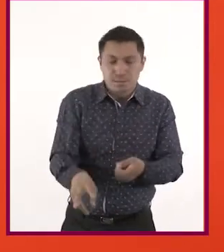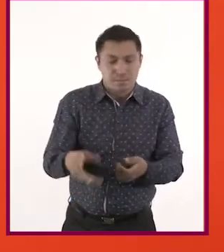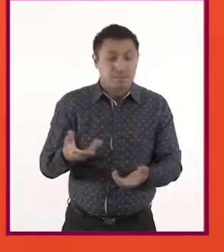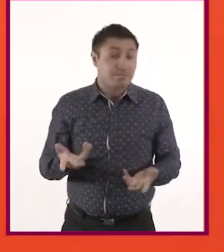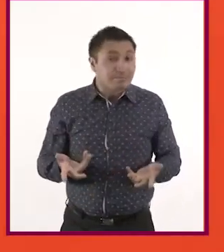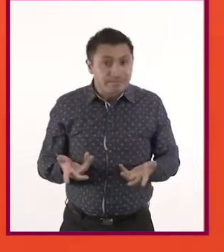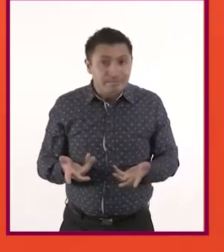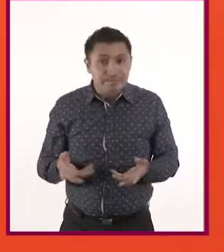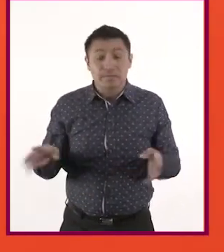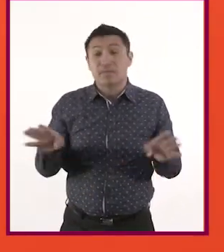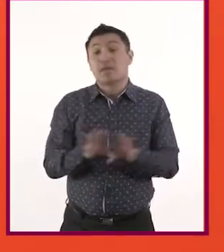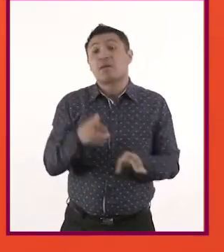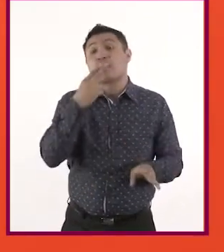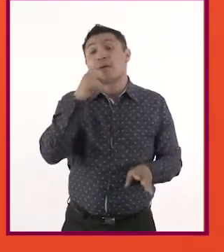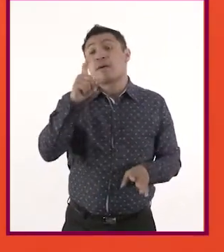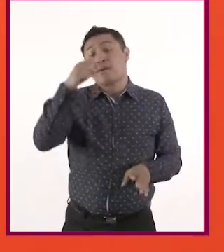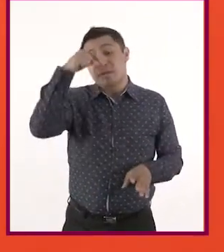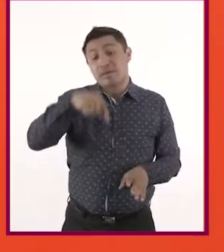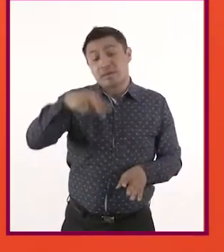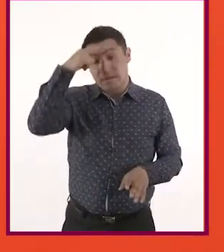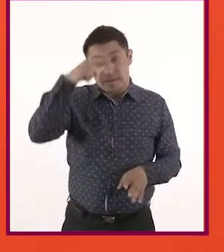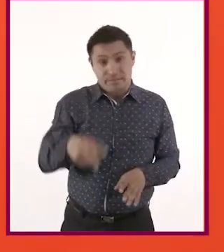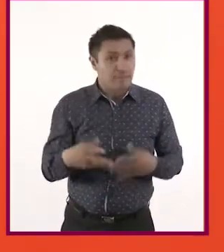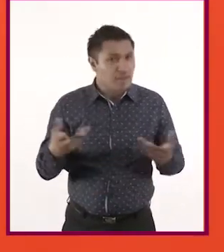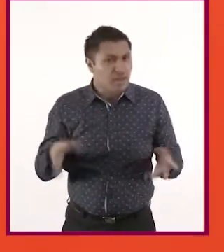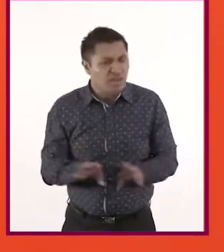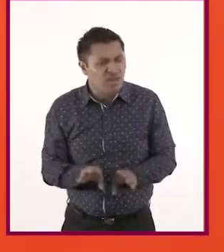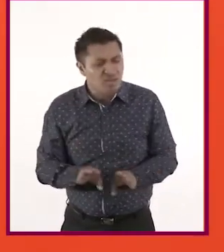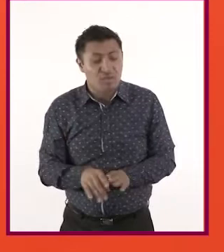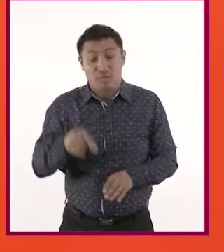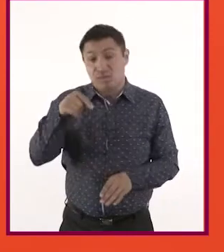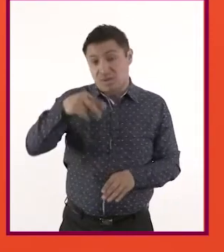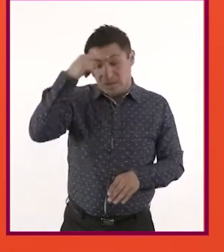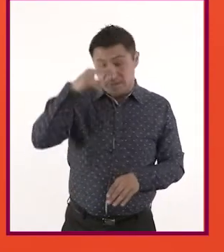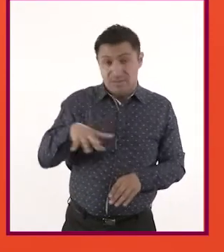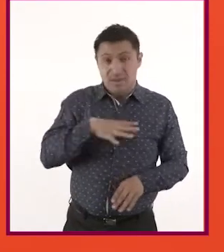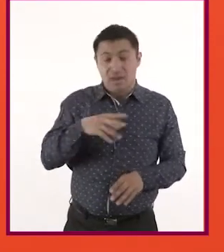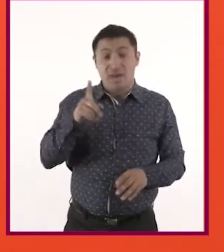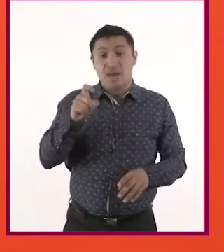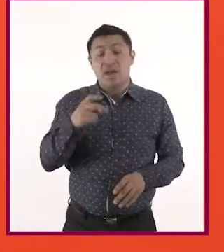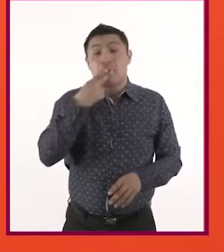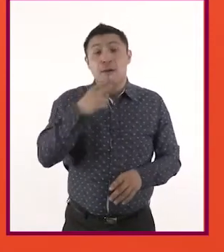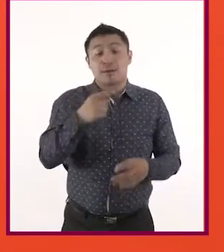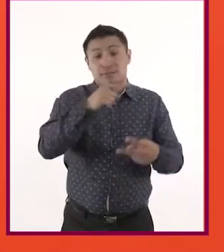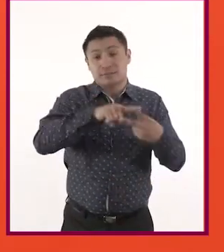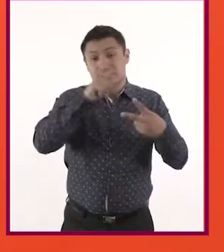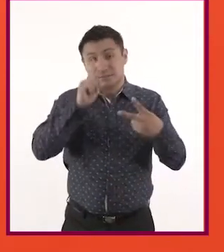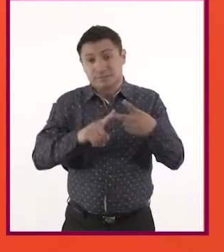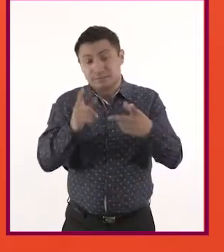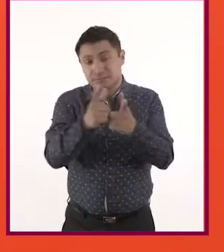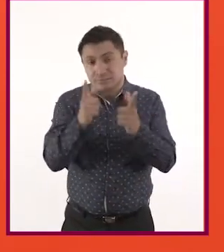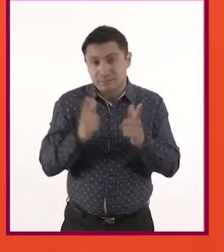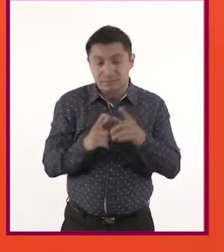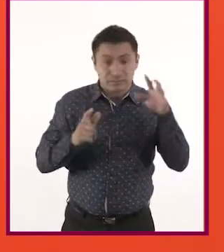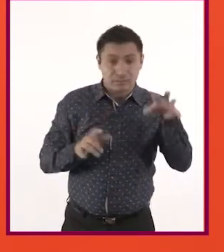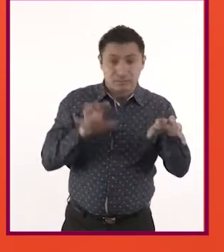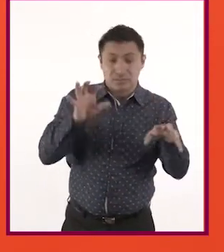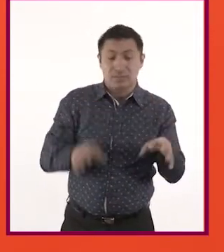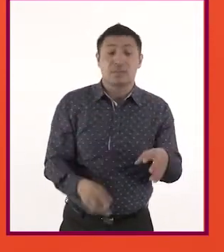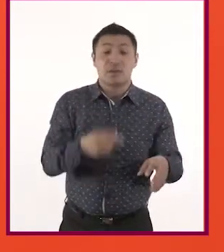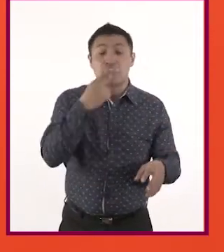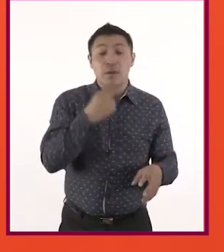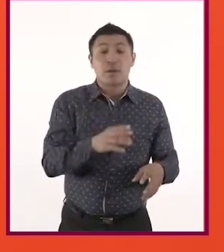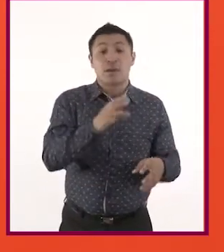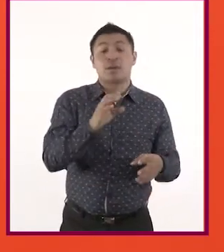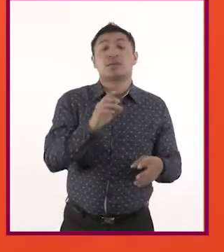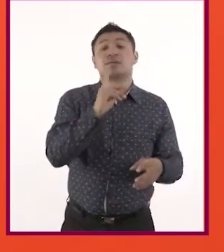proceso. ¿Cómo se usa el agua en México? En México, los usos del agua se han clasificado en dos grandes grupos. El uso consultivo,